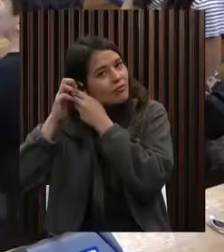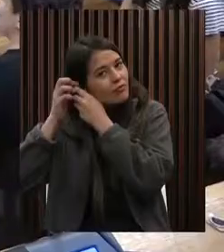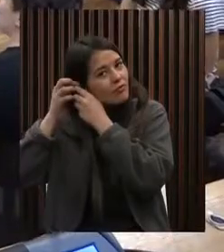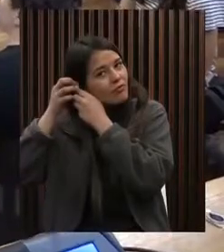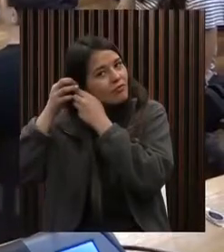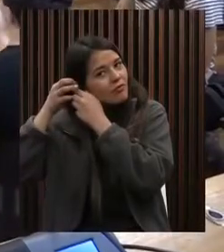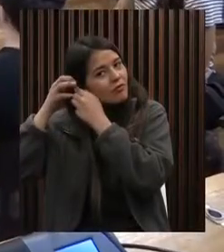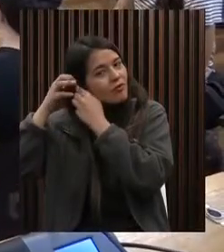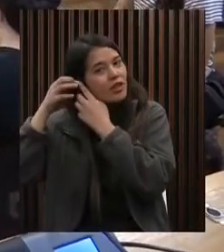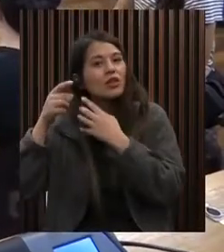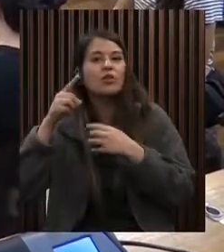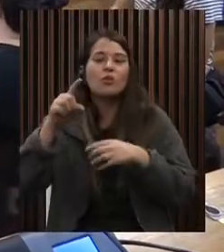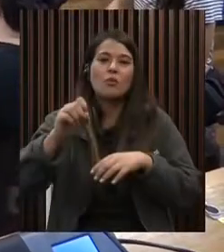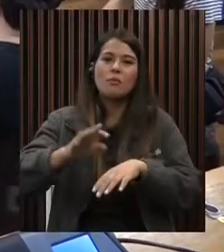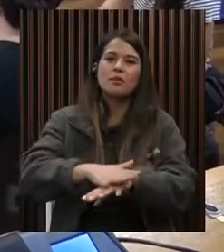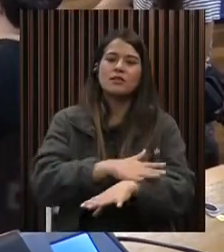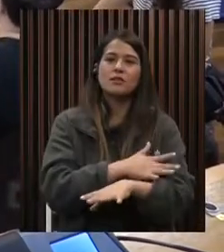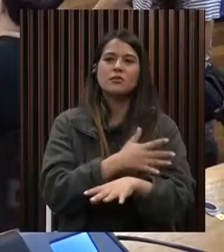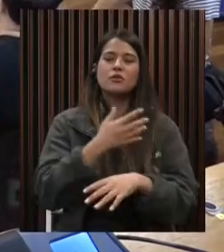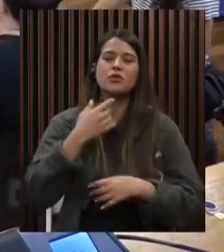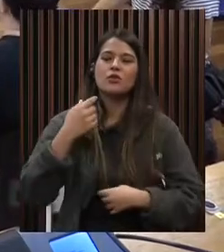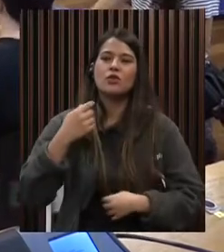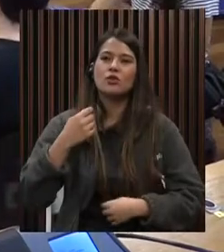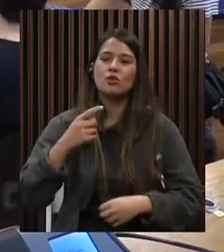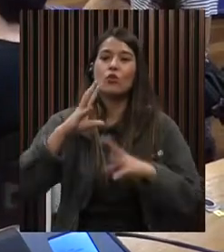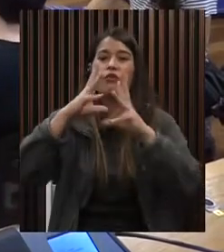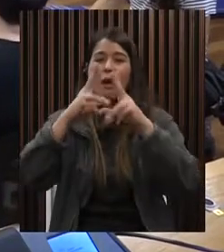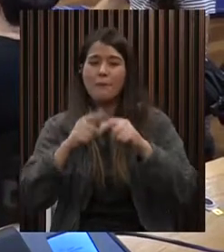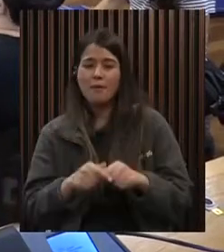que es posible, lo de o tu